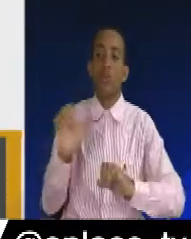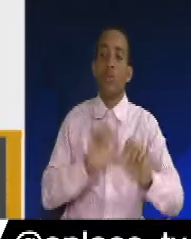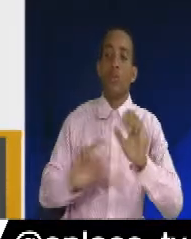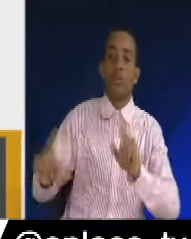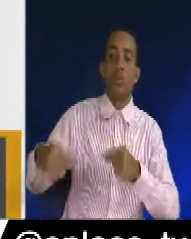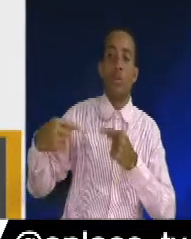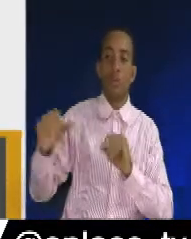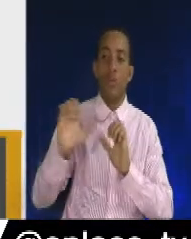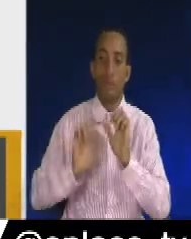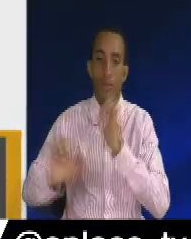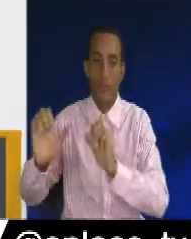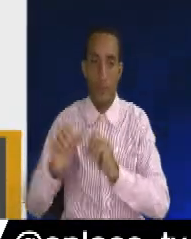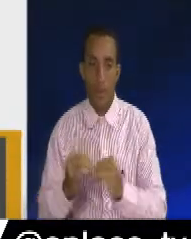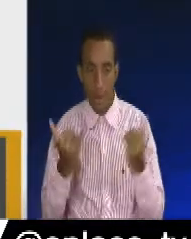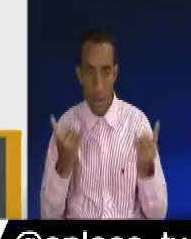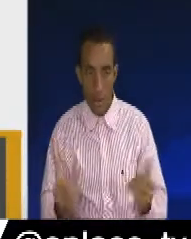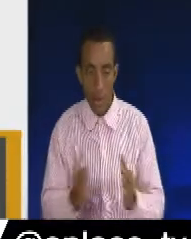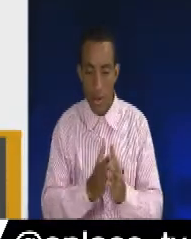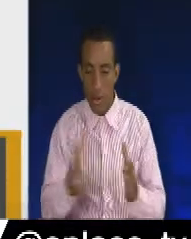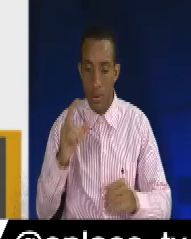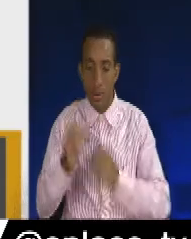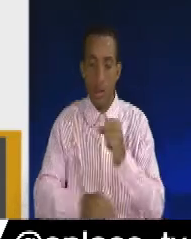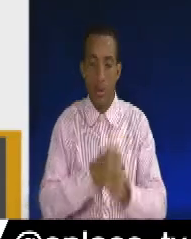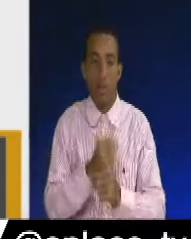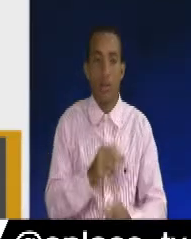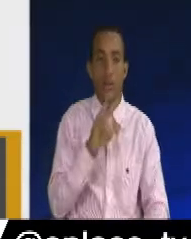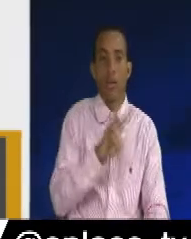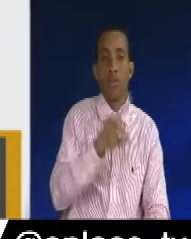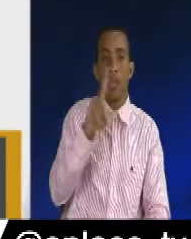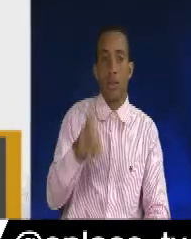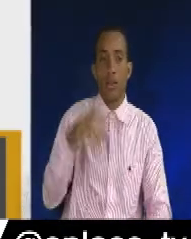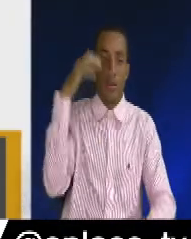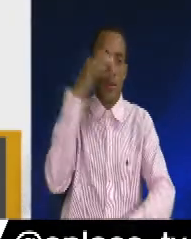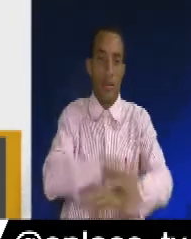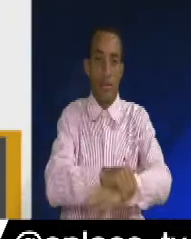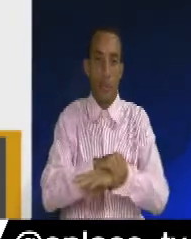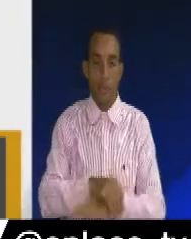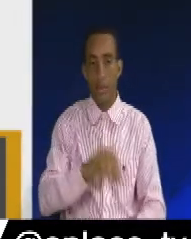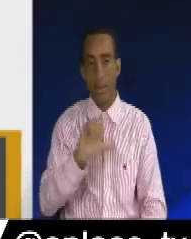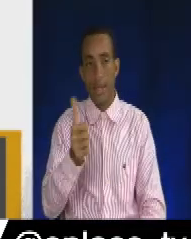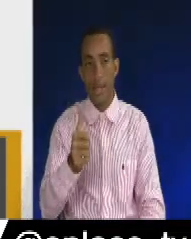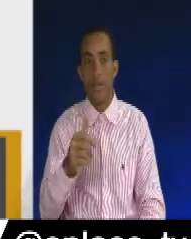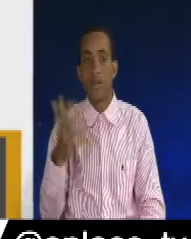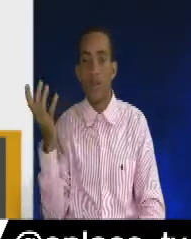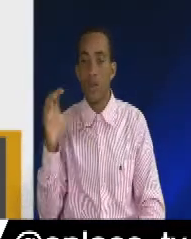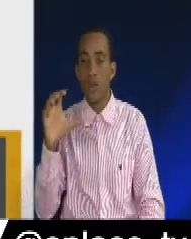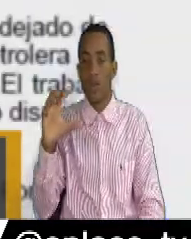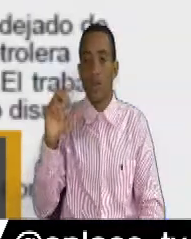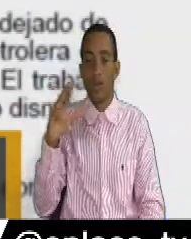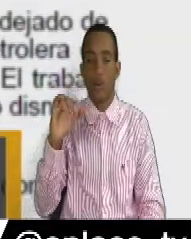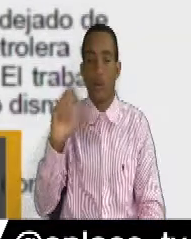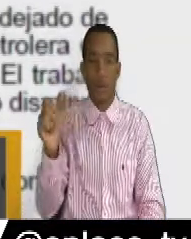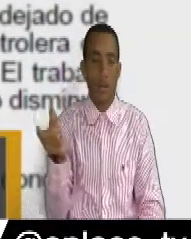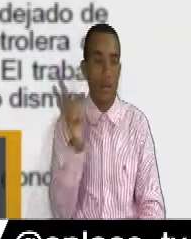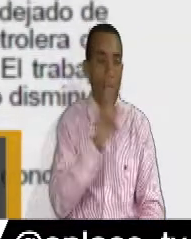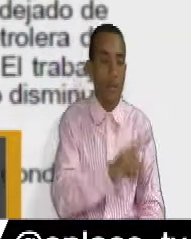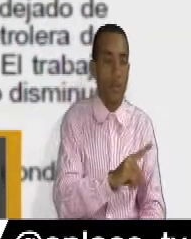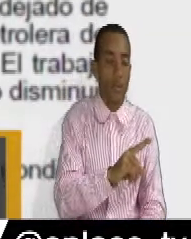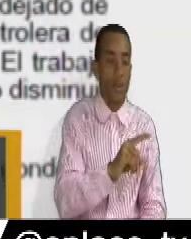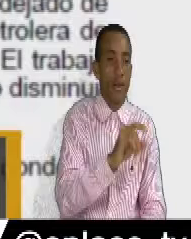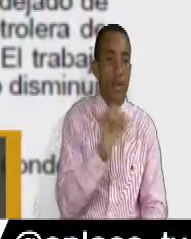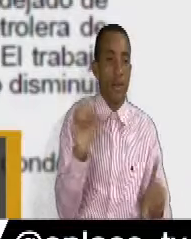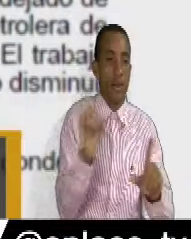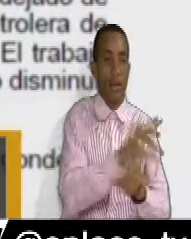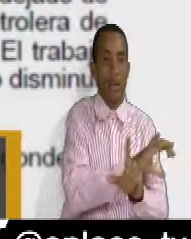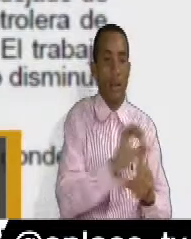delitos, por lo que este año se contabilizan 26 capturas, de los cuales 10 fueron detenidos en La Sira Infantas, 9 en los campos de Llanito y 7